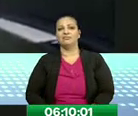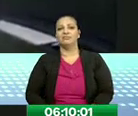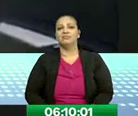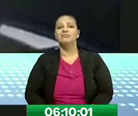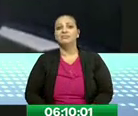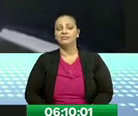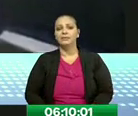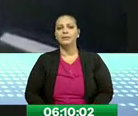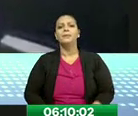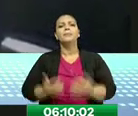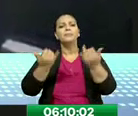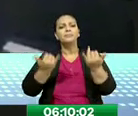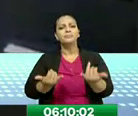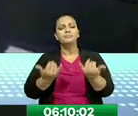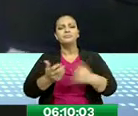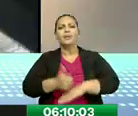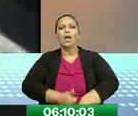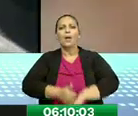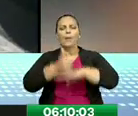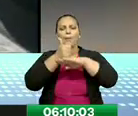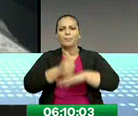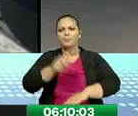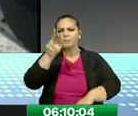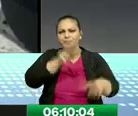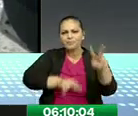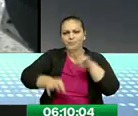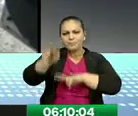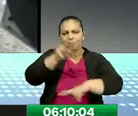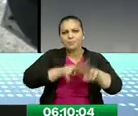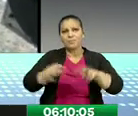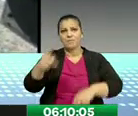respectivas para que esto no se convierta